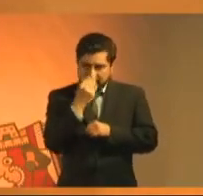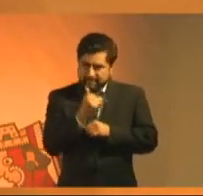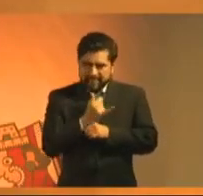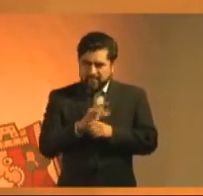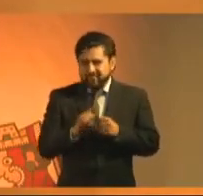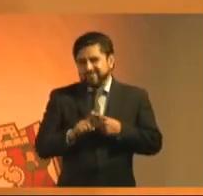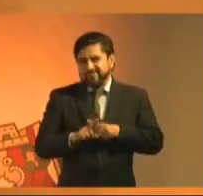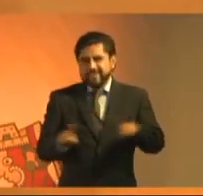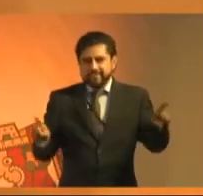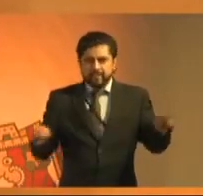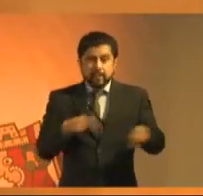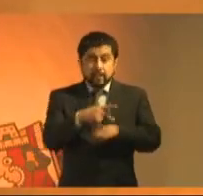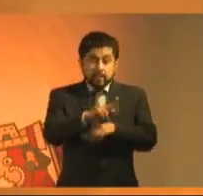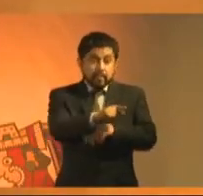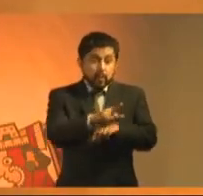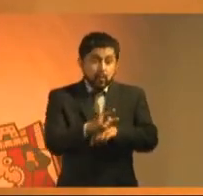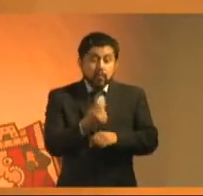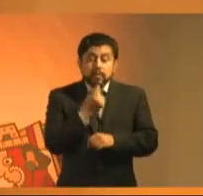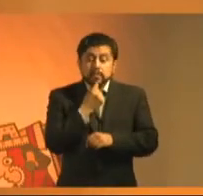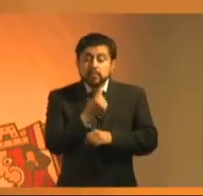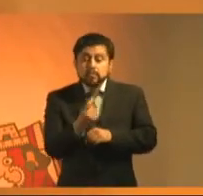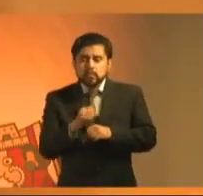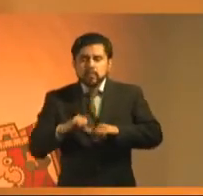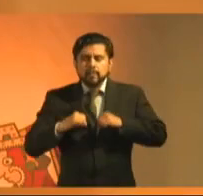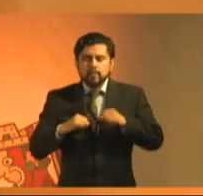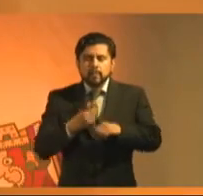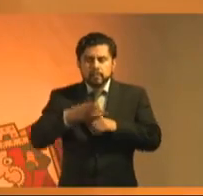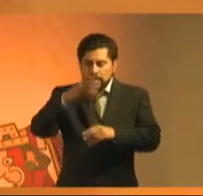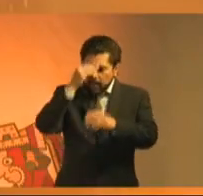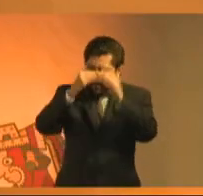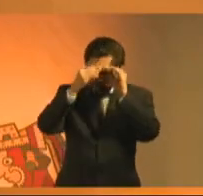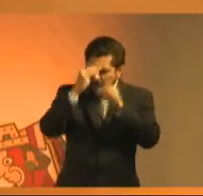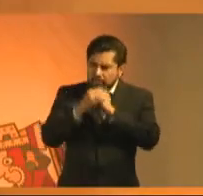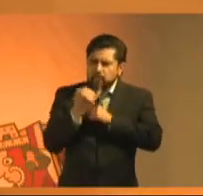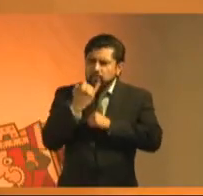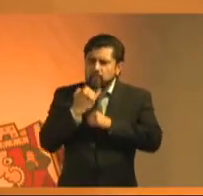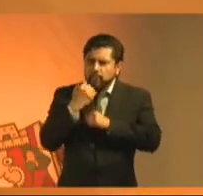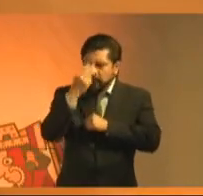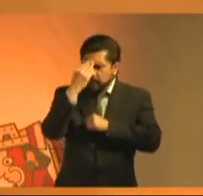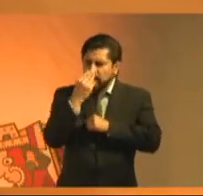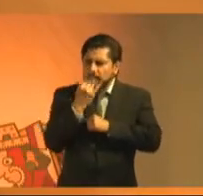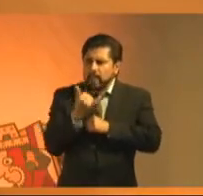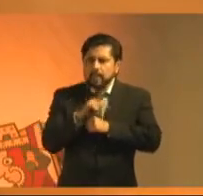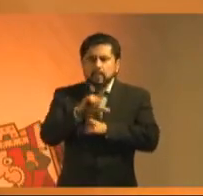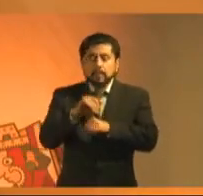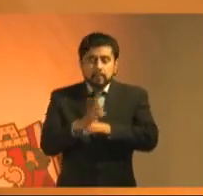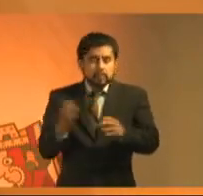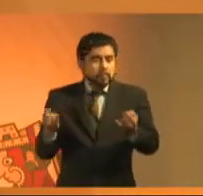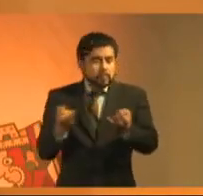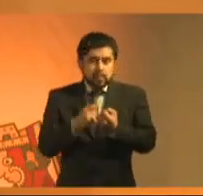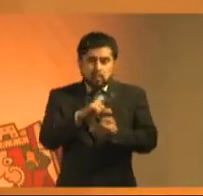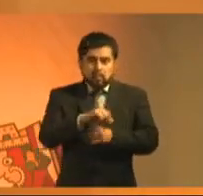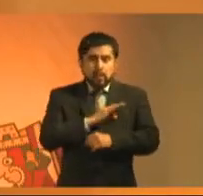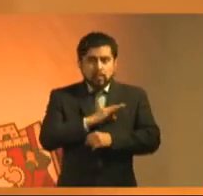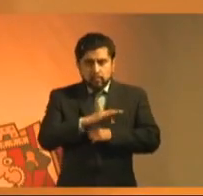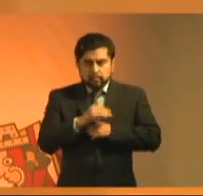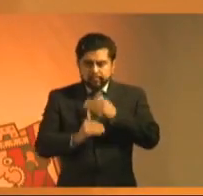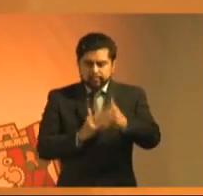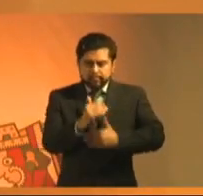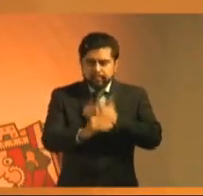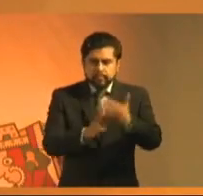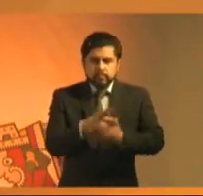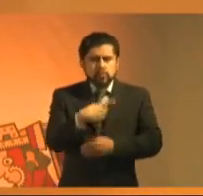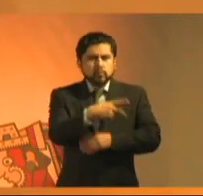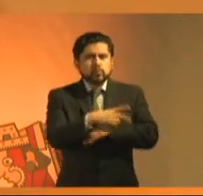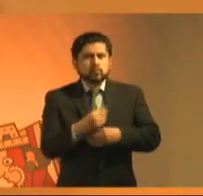nada sin embargo aprendió el maya y lo aprendió bien y toda su vida política después fue hablando maya de otra manera no hubiera